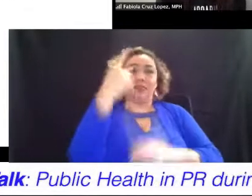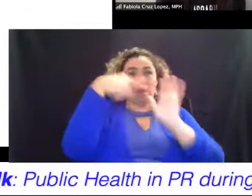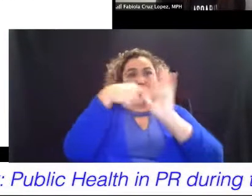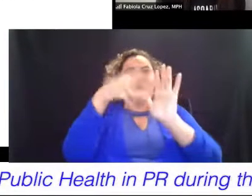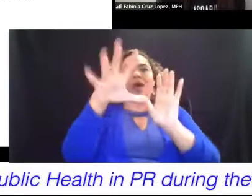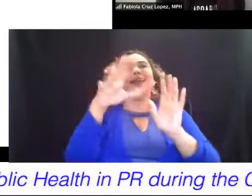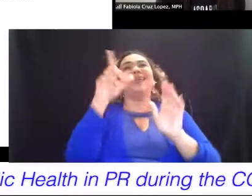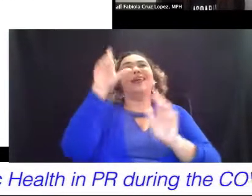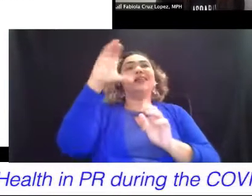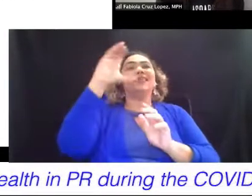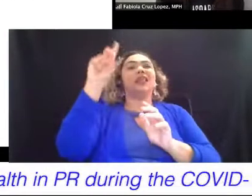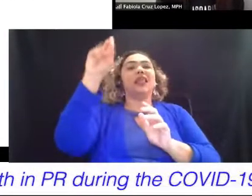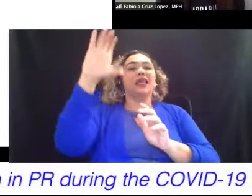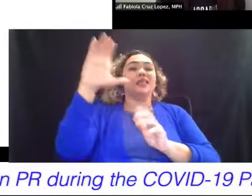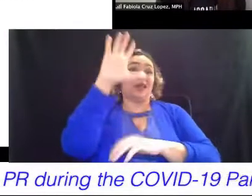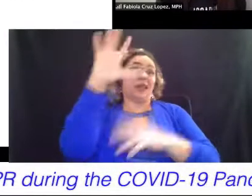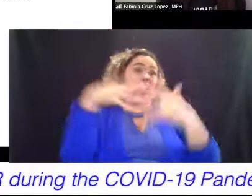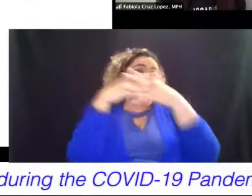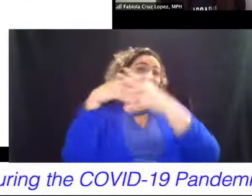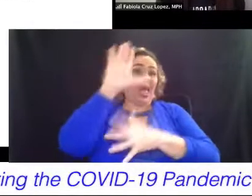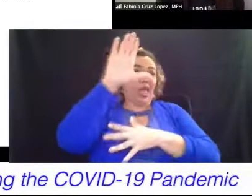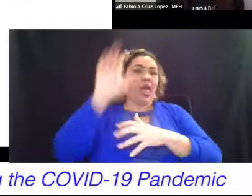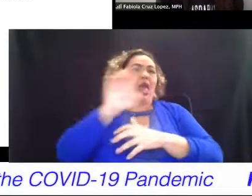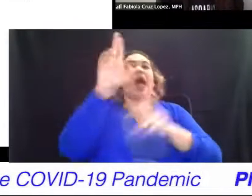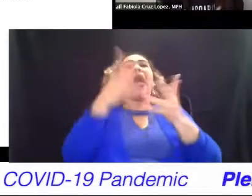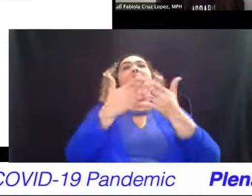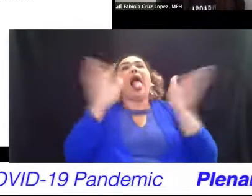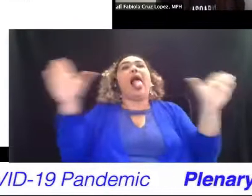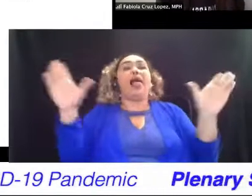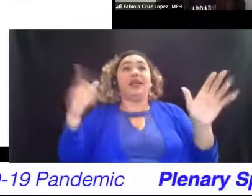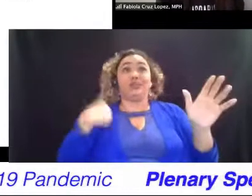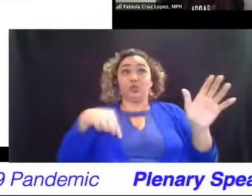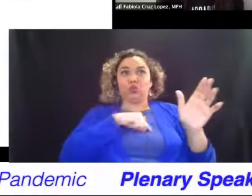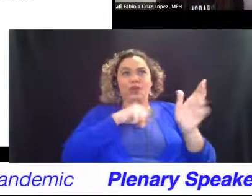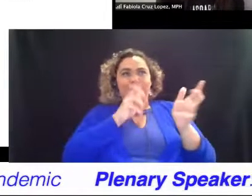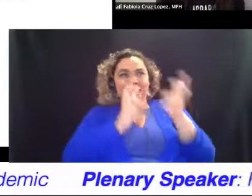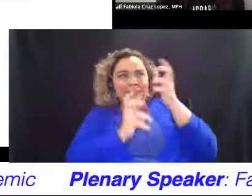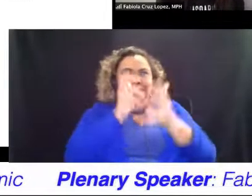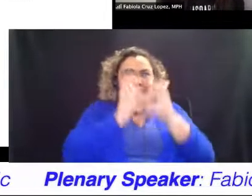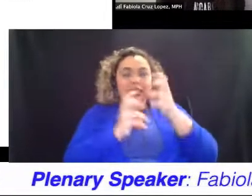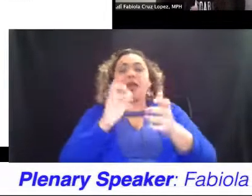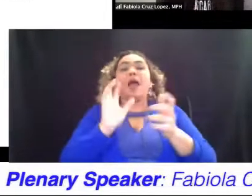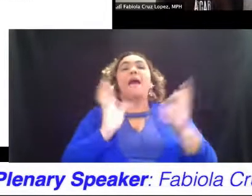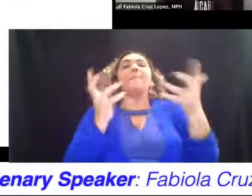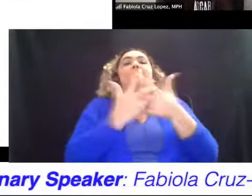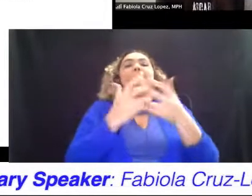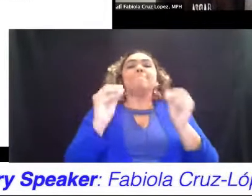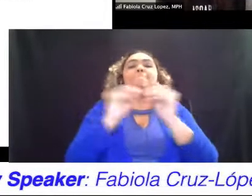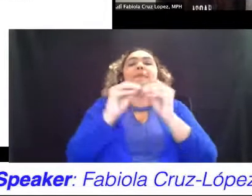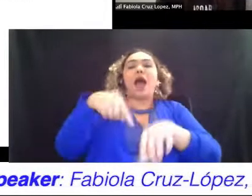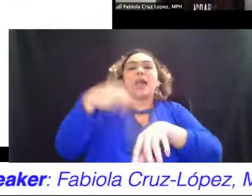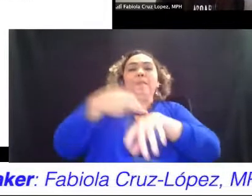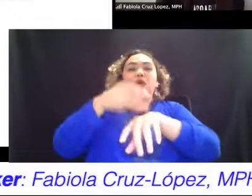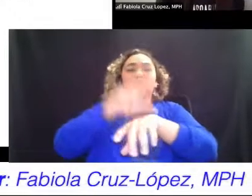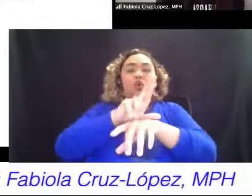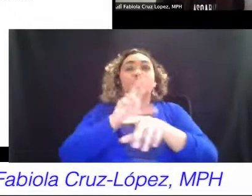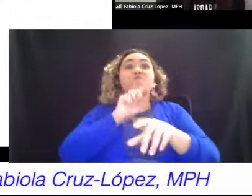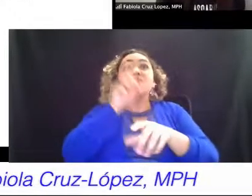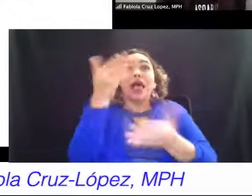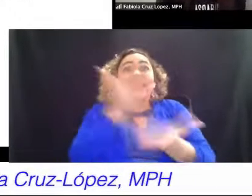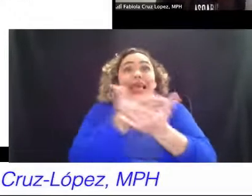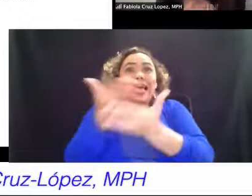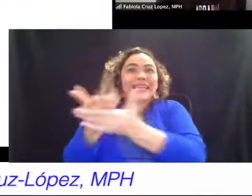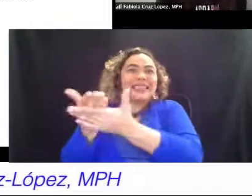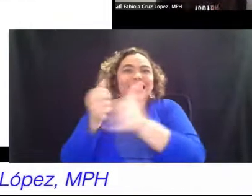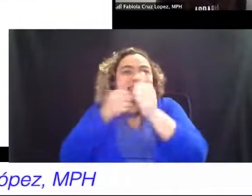del CDC que es bastante generalizado, y nosotros hemos ido poco a poco actualizándolo para poder proveer datos que sí guíen